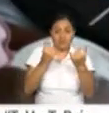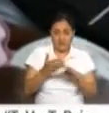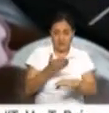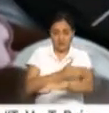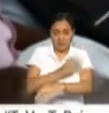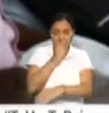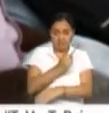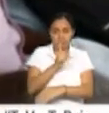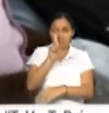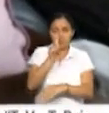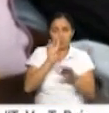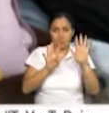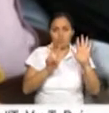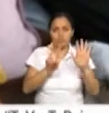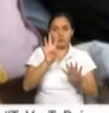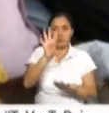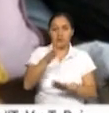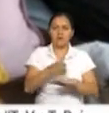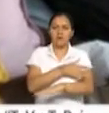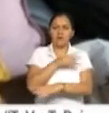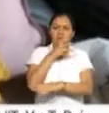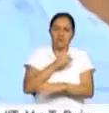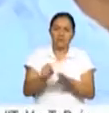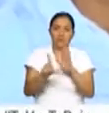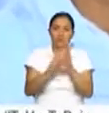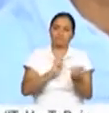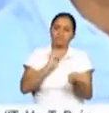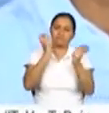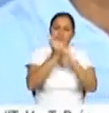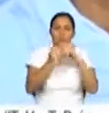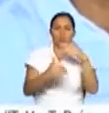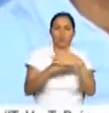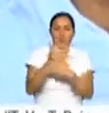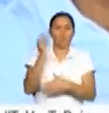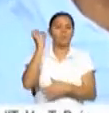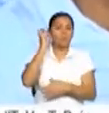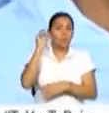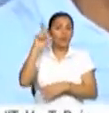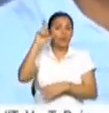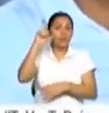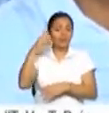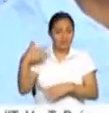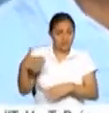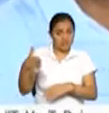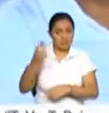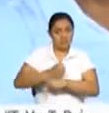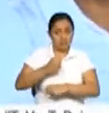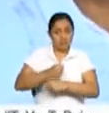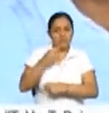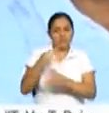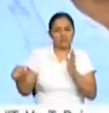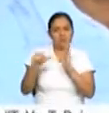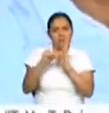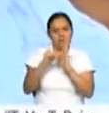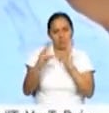desde 1974 la dirigente pesquera fabiola pérez entre sus propuestas planteo que se implemente un artículo a